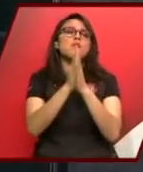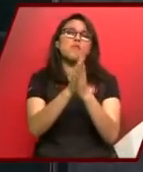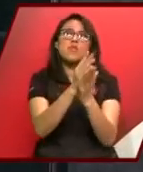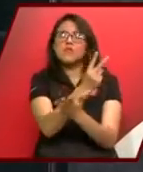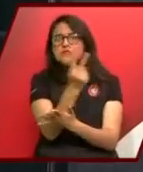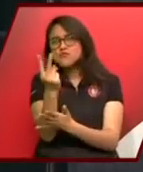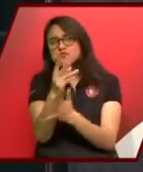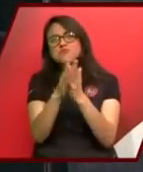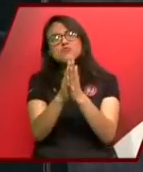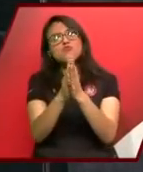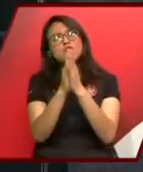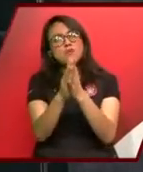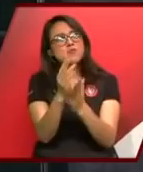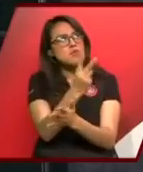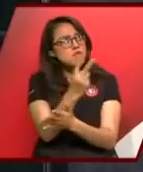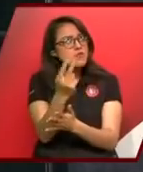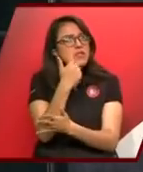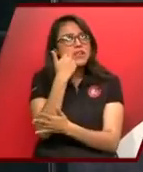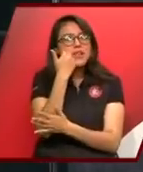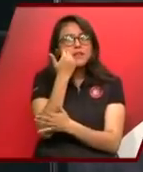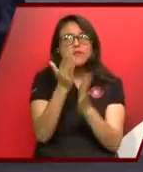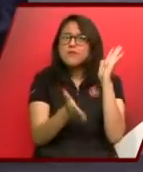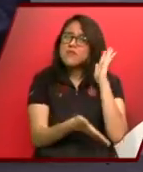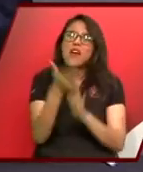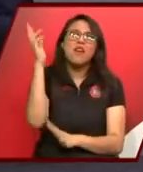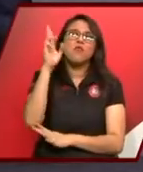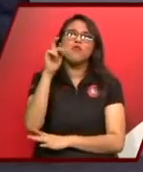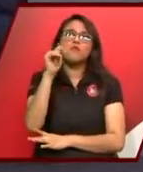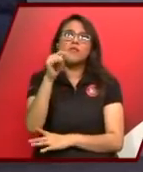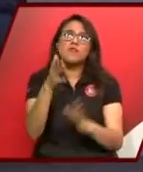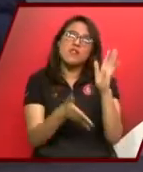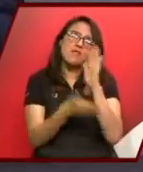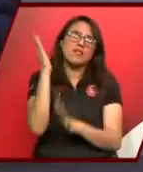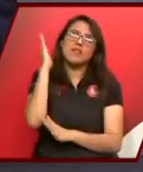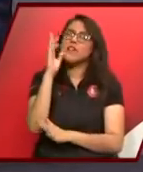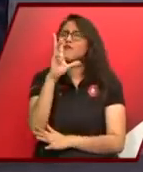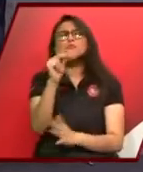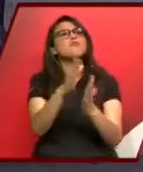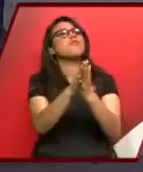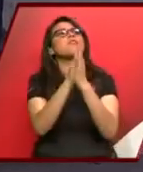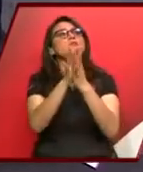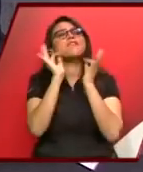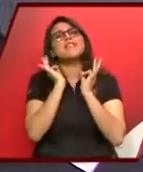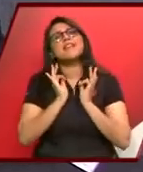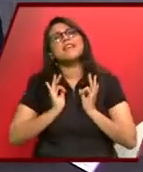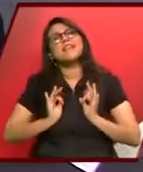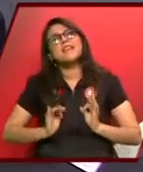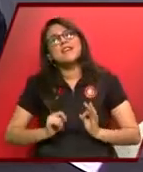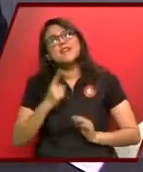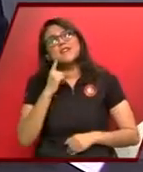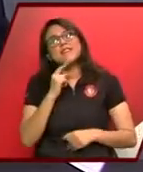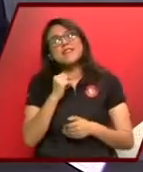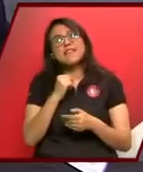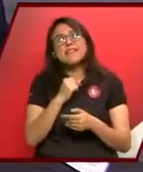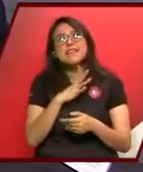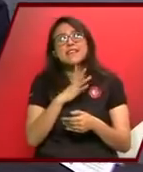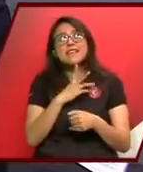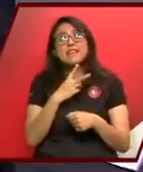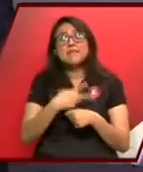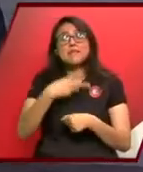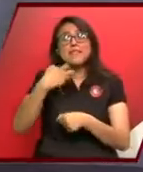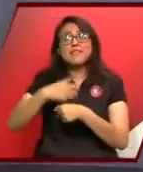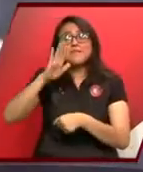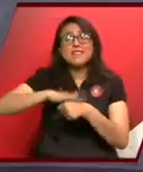para ambos, si no es mucha molestia. Les quisiera encargar que se llevaran al Urbano. Vamos a calmarnos, señor. Por lo menos un invitado más alto que usted.